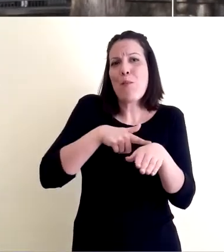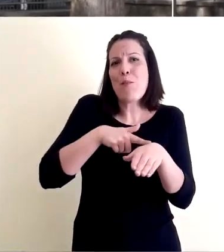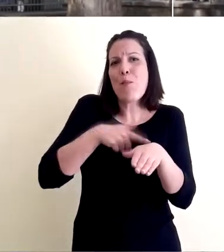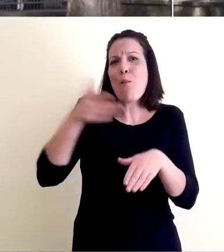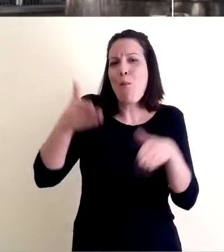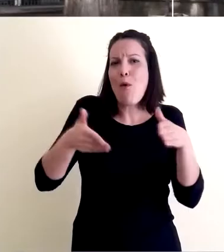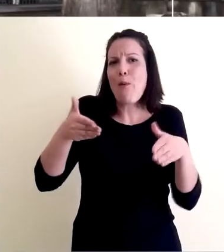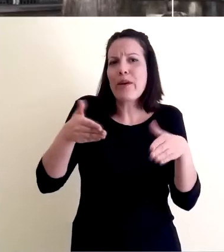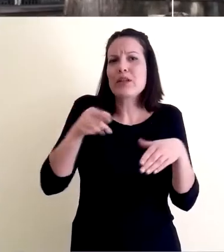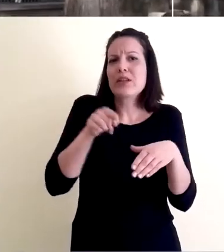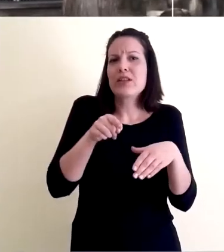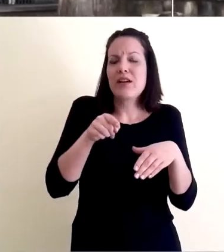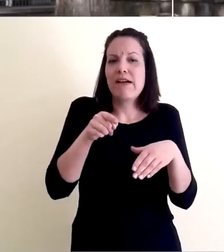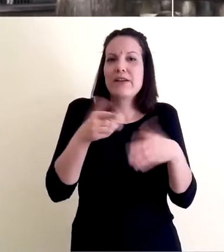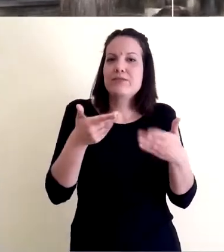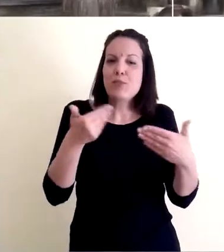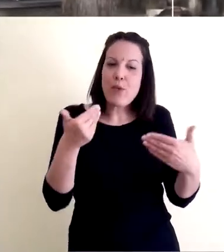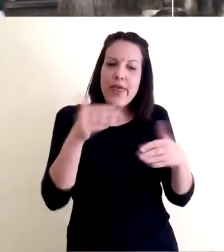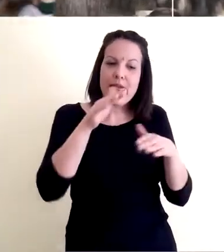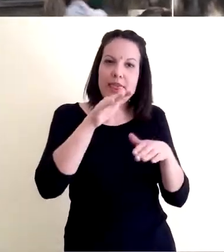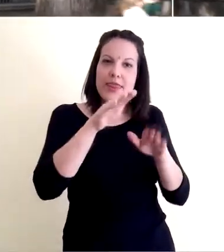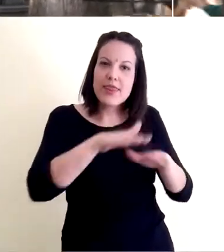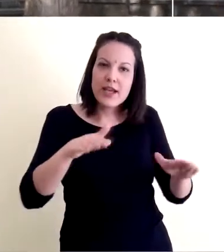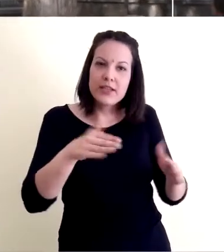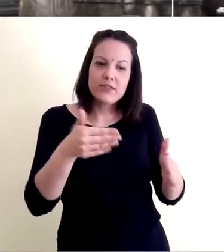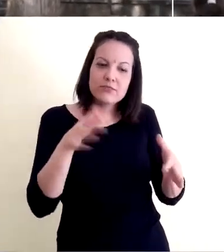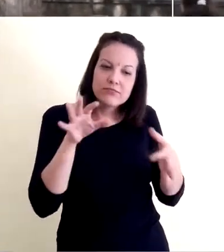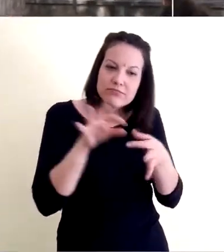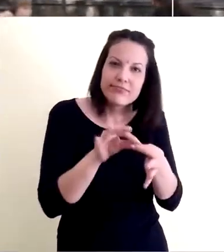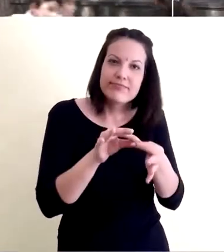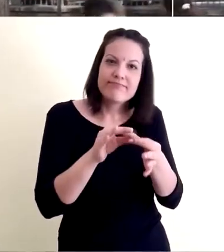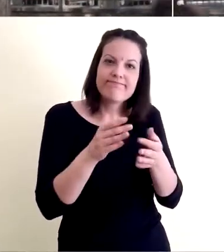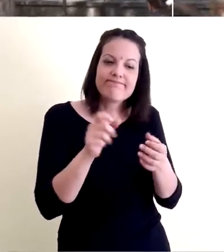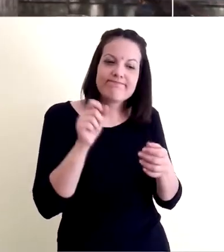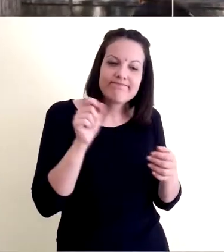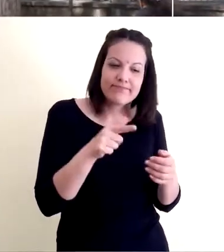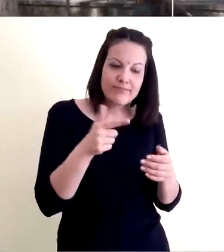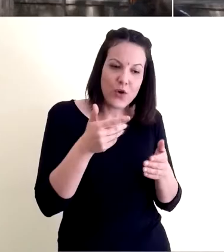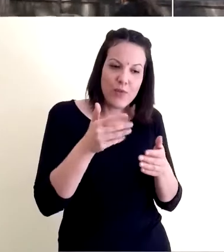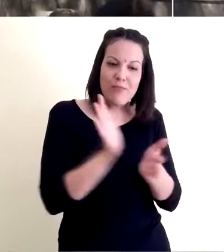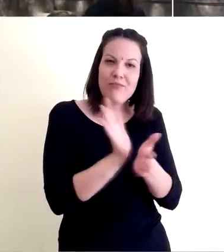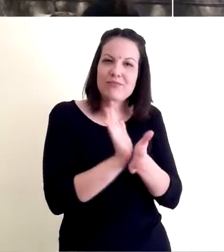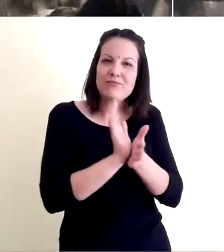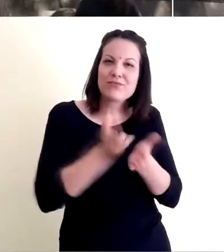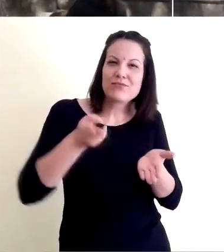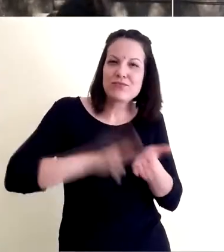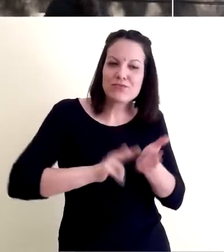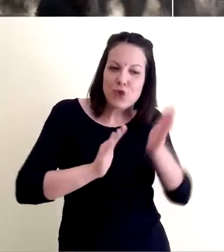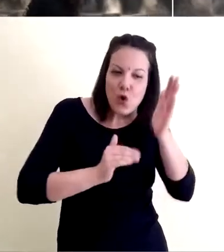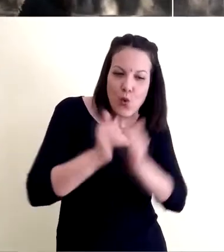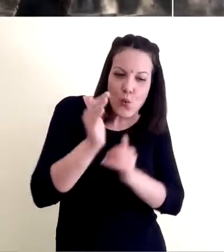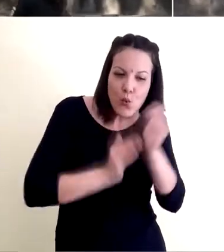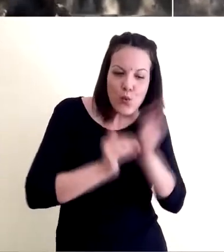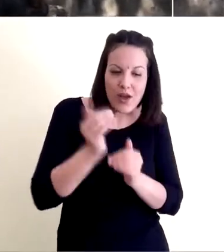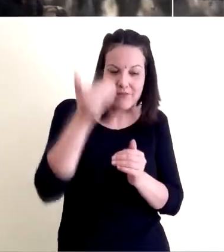que uno tiene más cercano con el niño para poder reconstruir un poco y rearmar en la cabecita de los